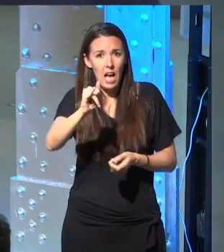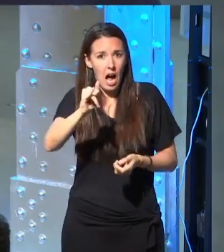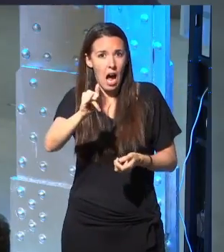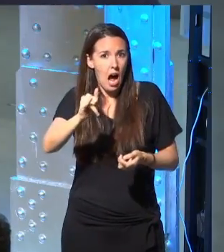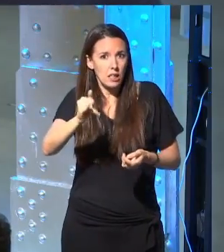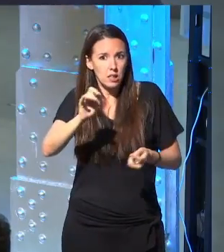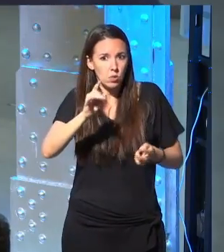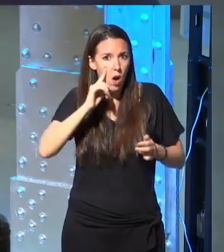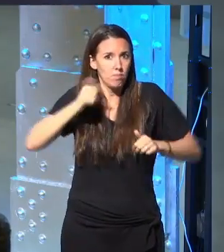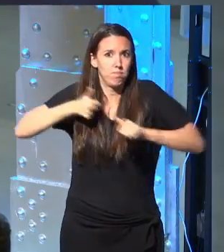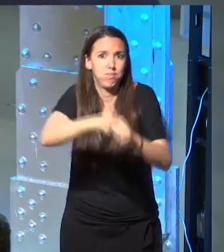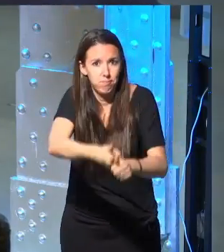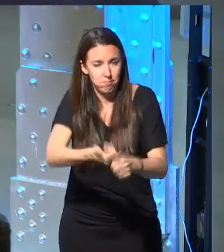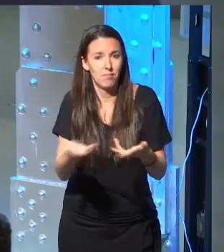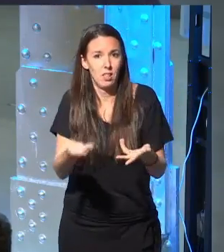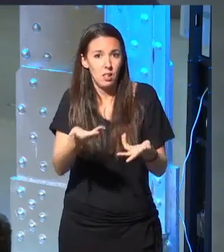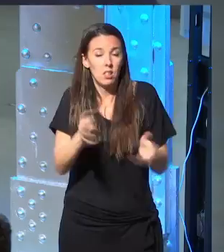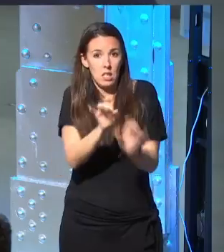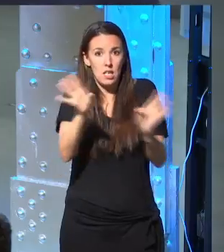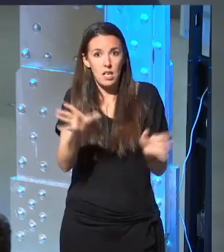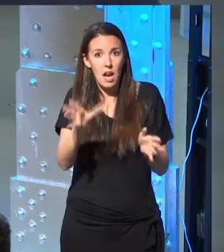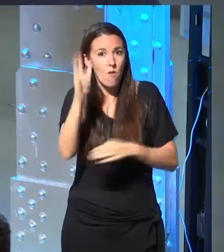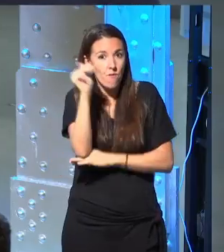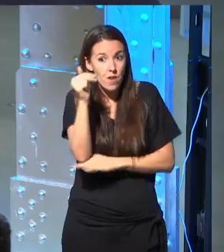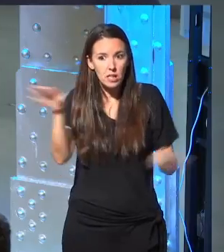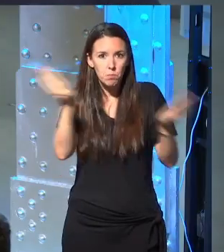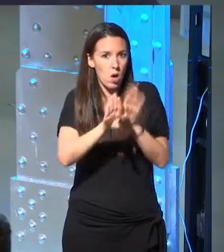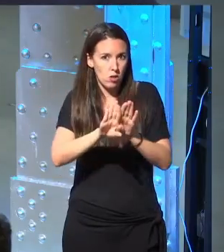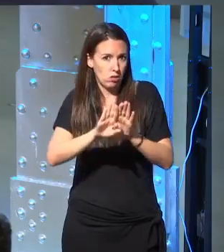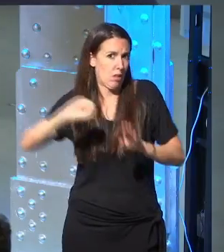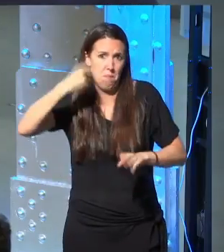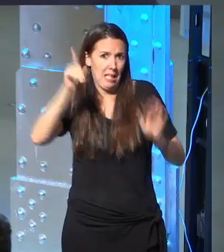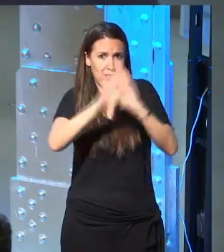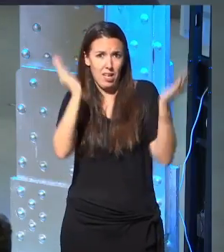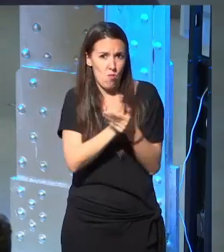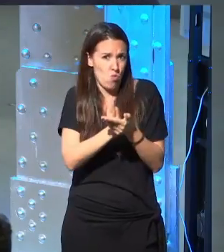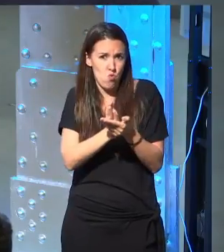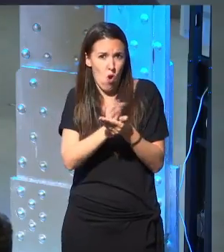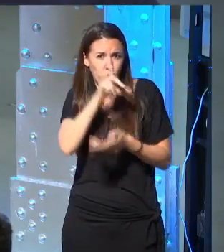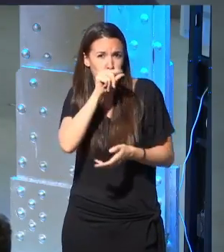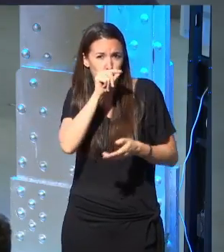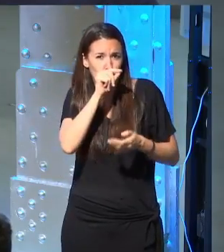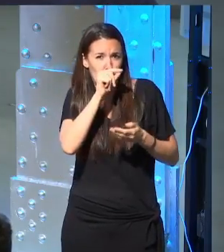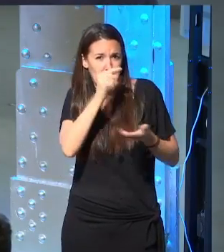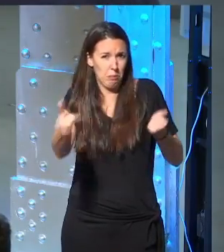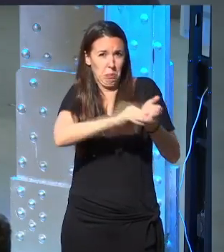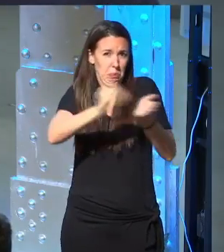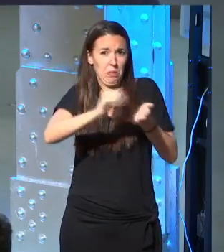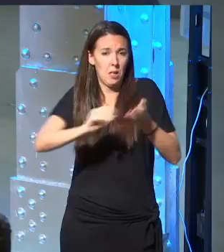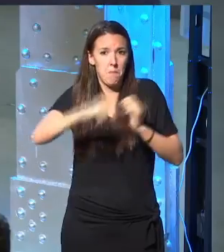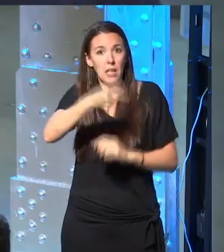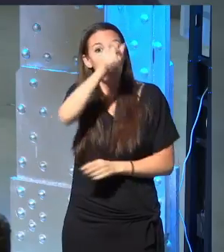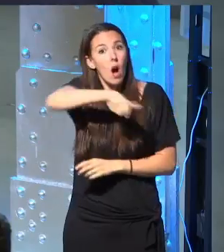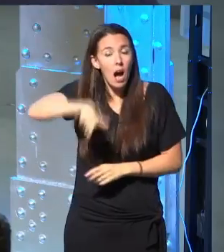aupando este fenómeno. Y el viernes por la noche es el momento del trending topic mundial. Y claro, imagino que ya de ahí ya empezó a entrar gente